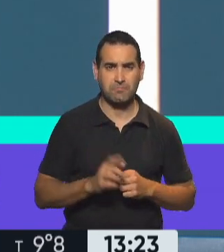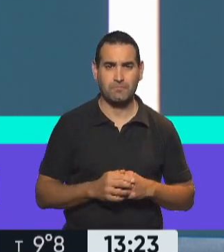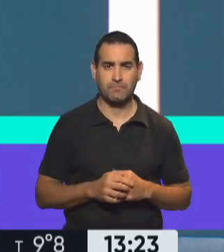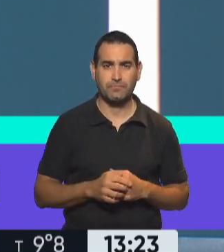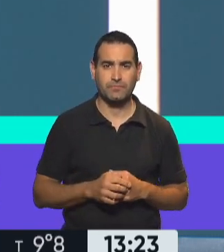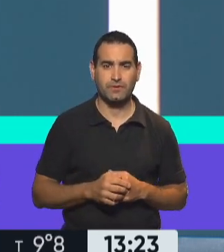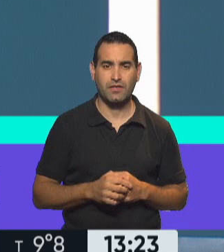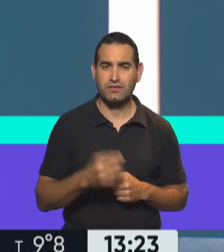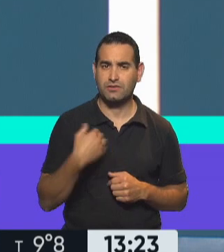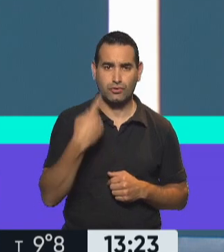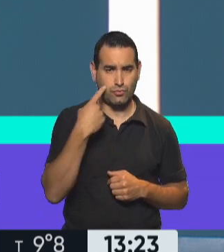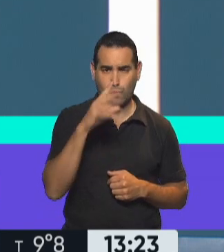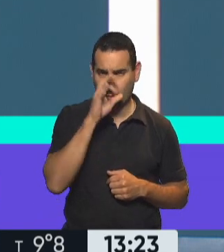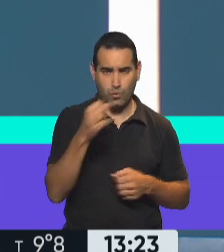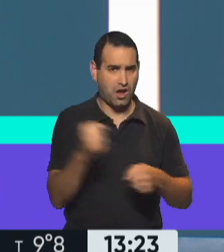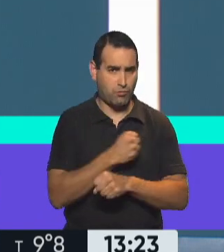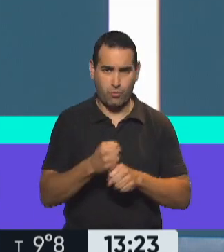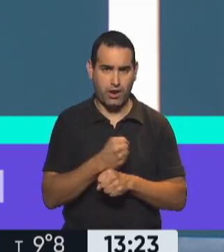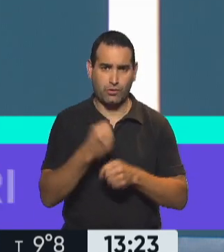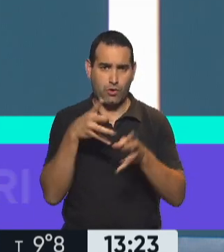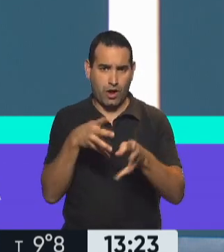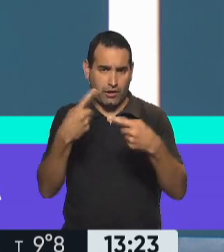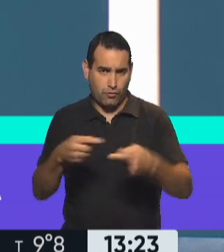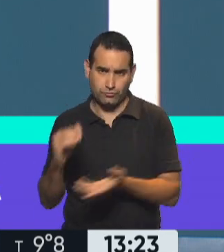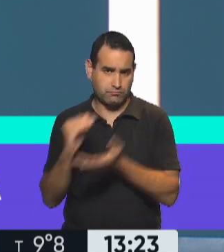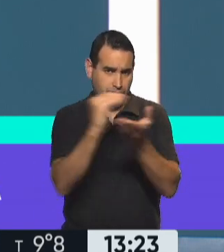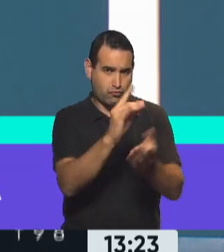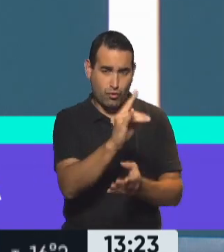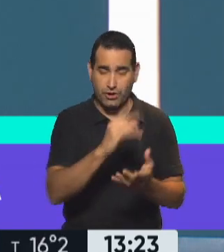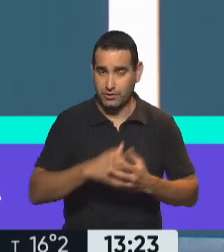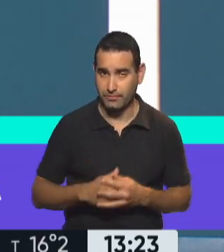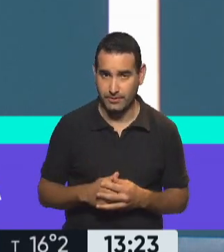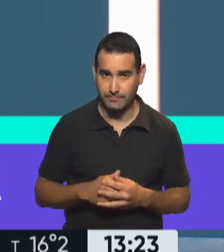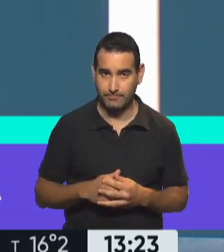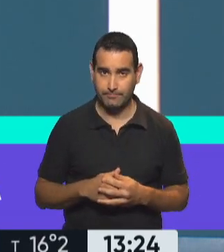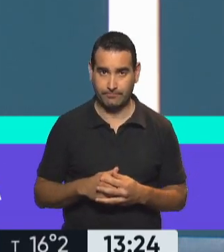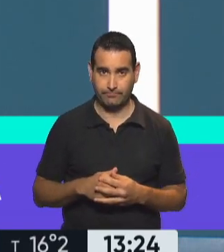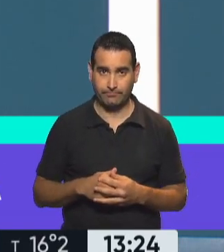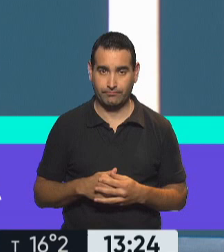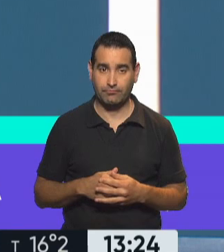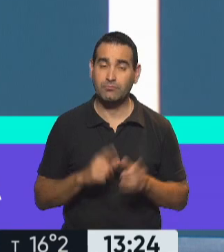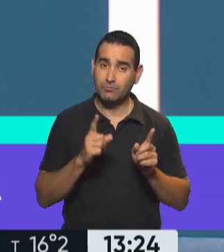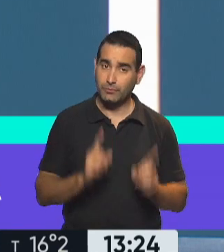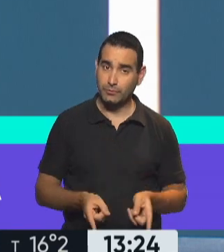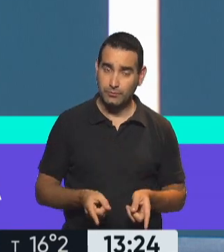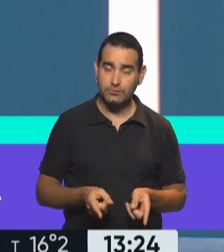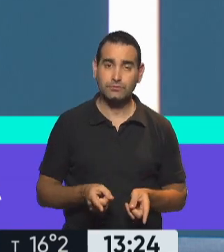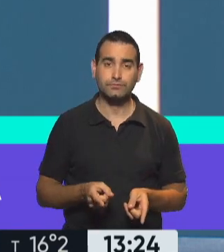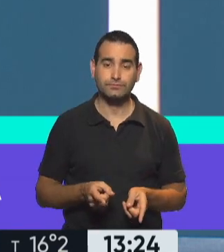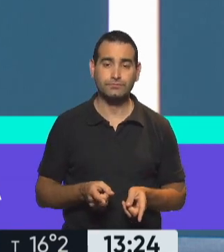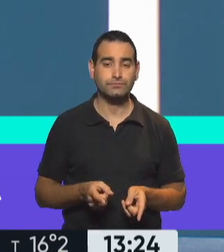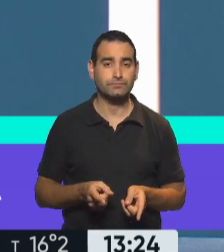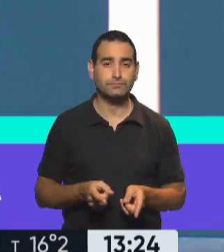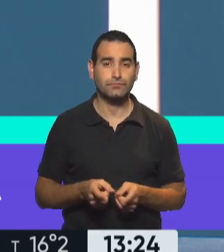ocurrido y que ella no había avalado el envío de armamento a Bolivia. En este contexto, Raúl, también hizo referencia a toda esta